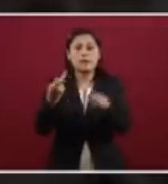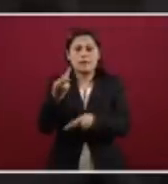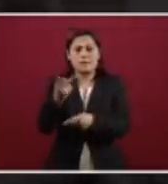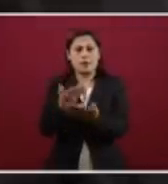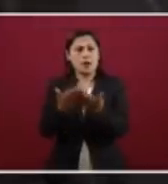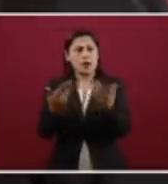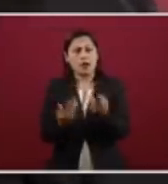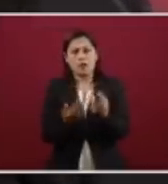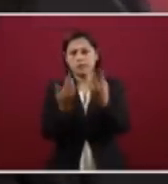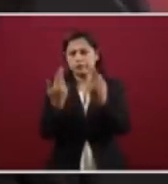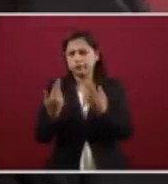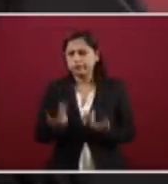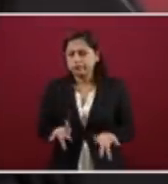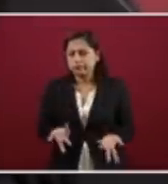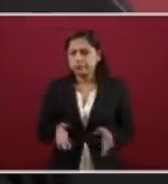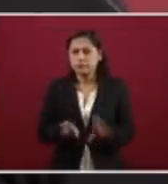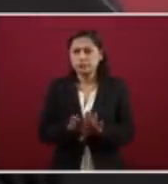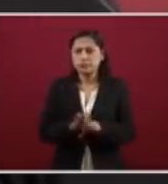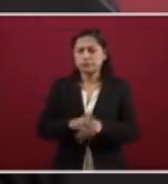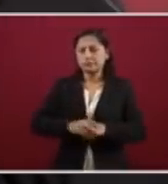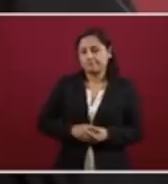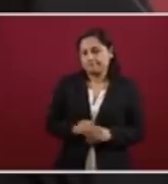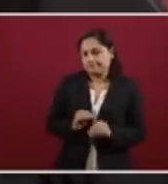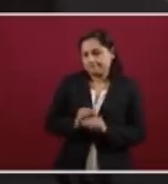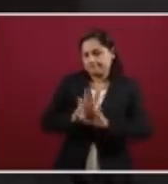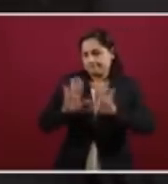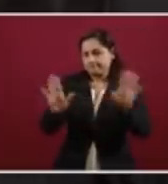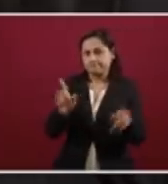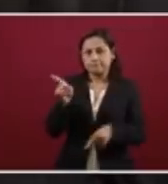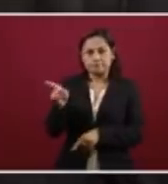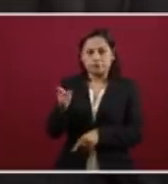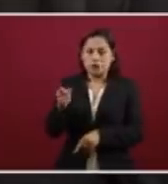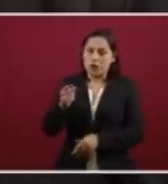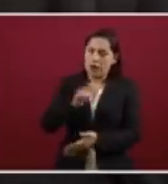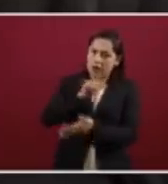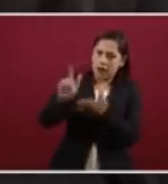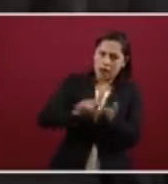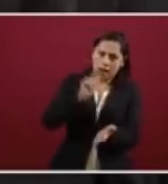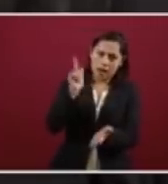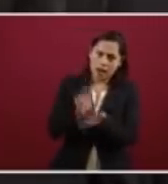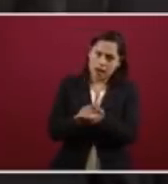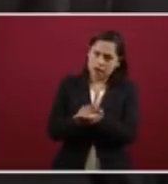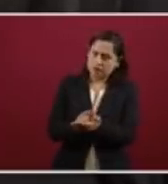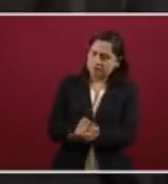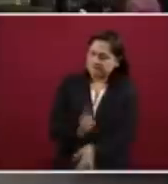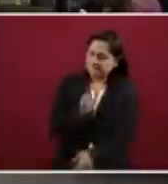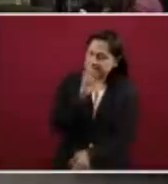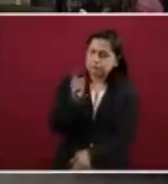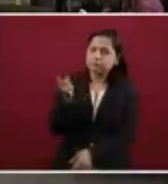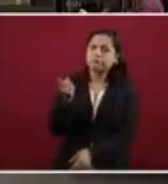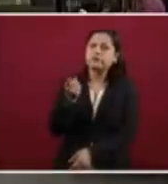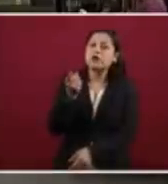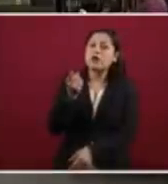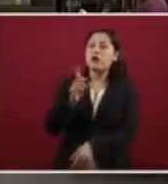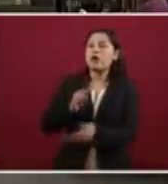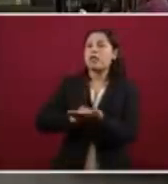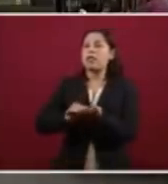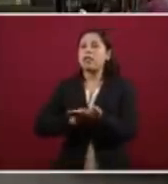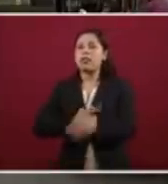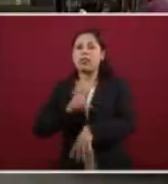que aplicarse la ley, no hay impunidad para nadie, es parte del cambio.